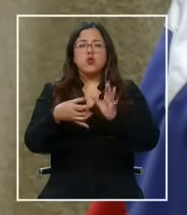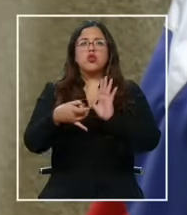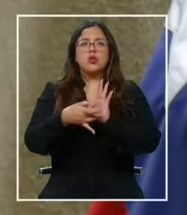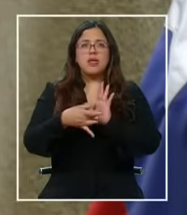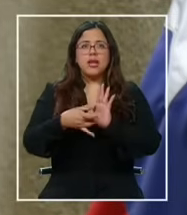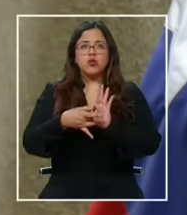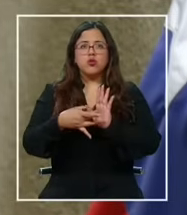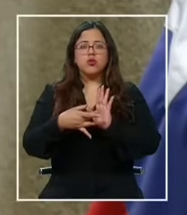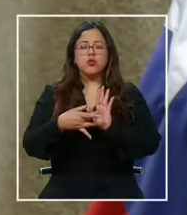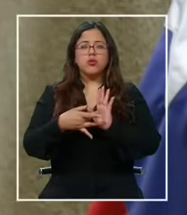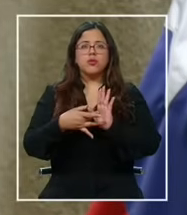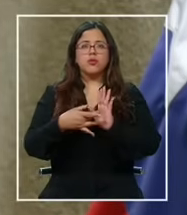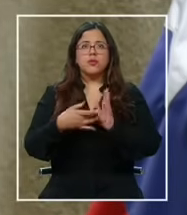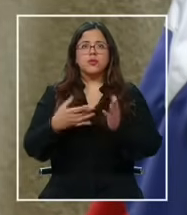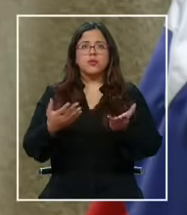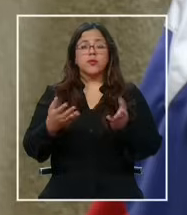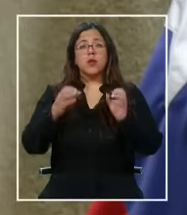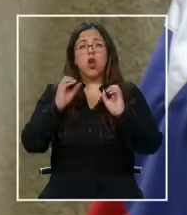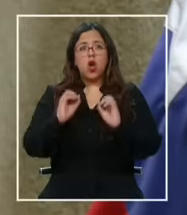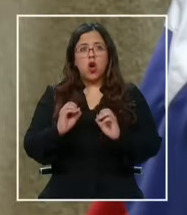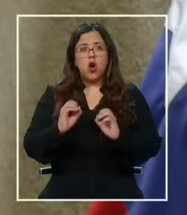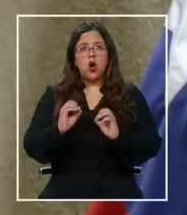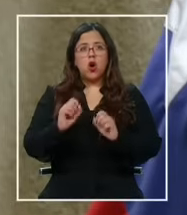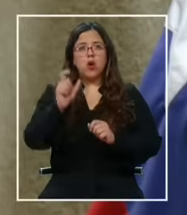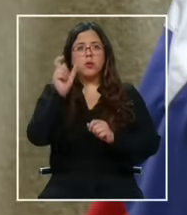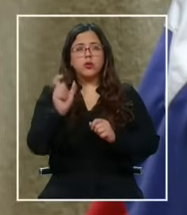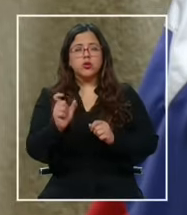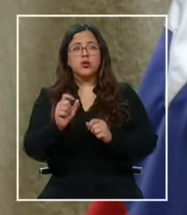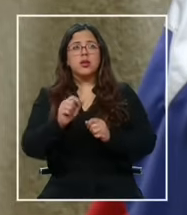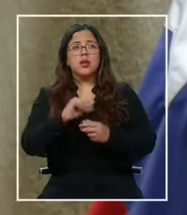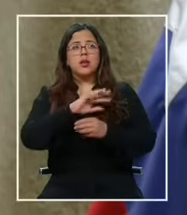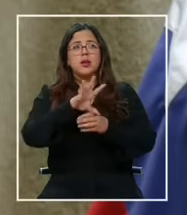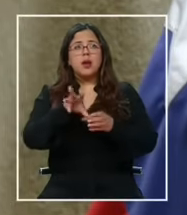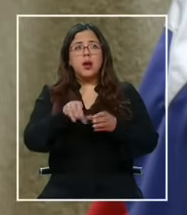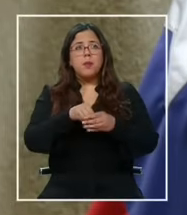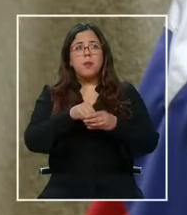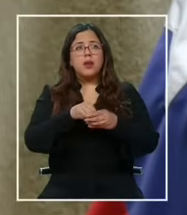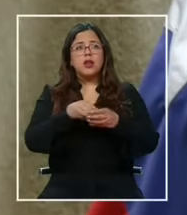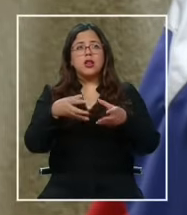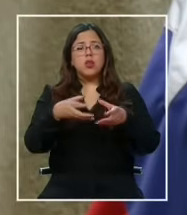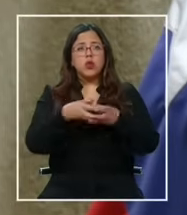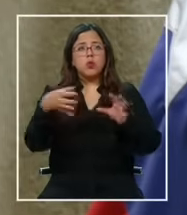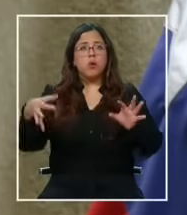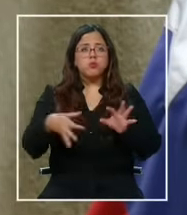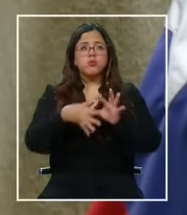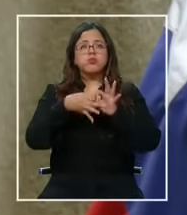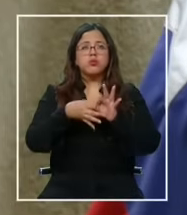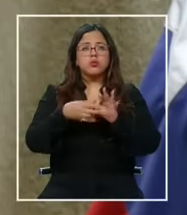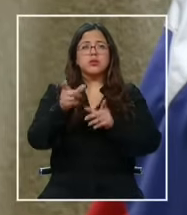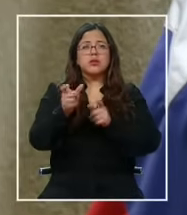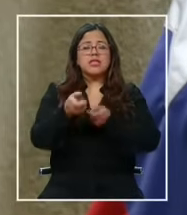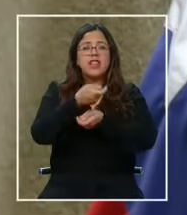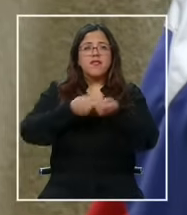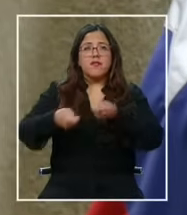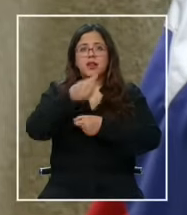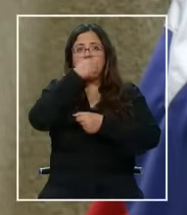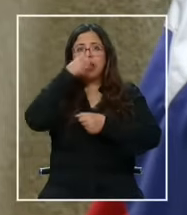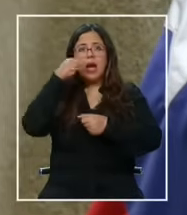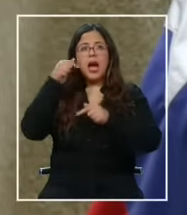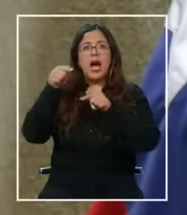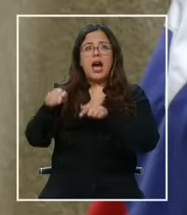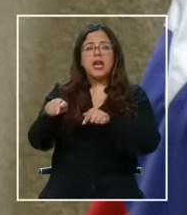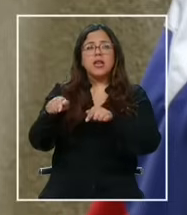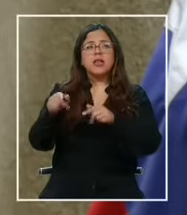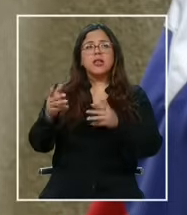crimen organizado o que es parte de una organización vinculada al narcotráfico no se le